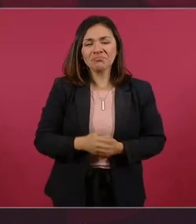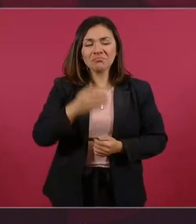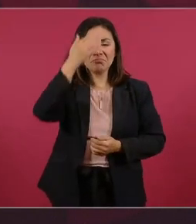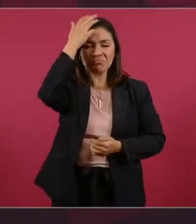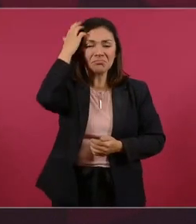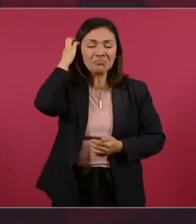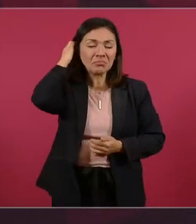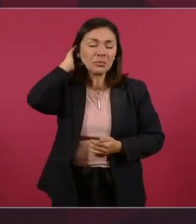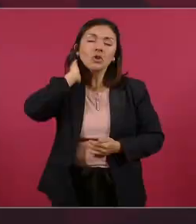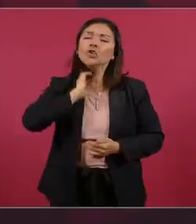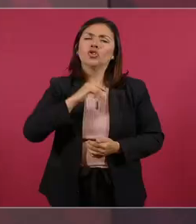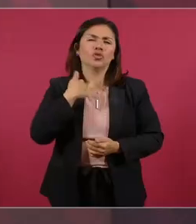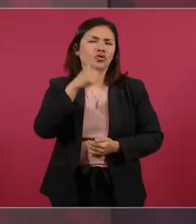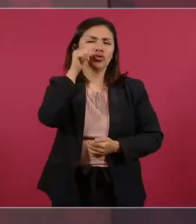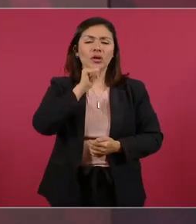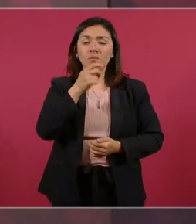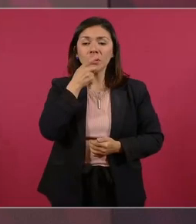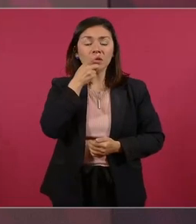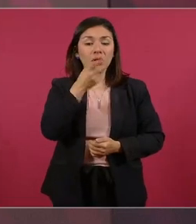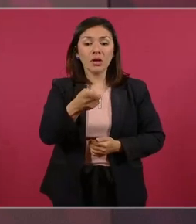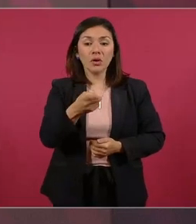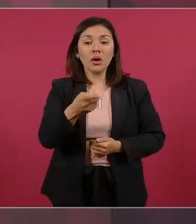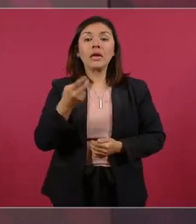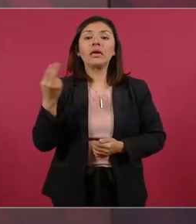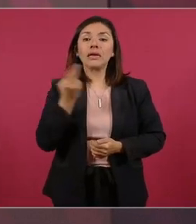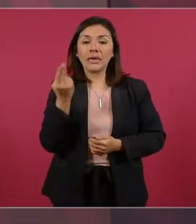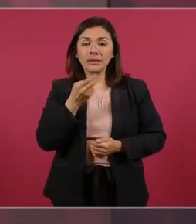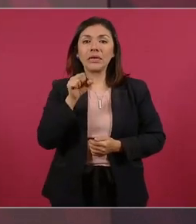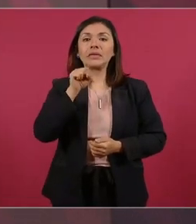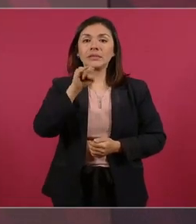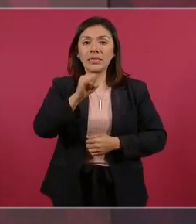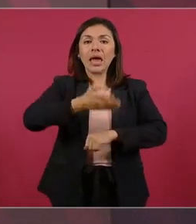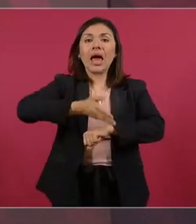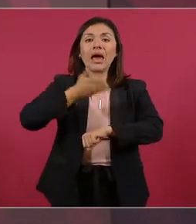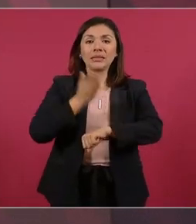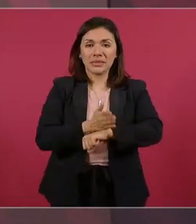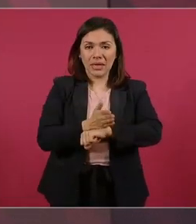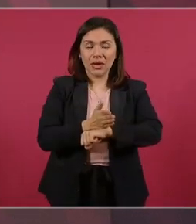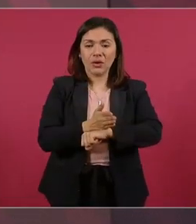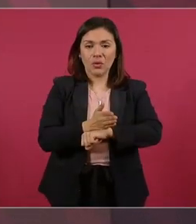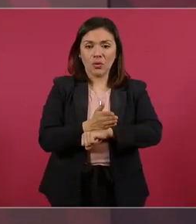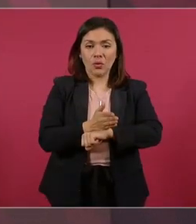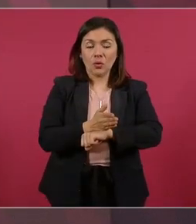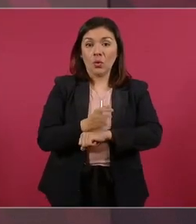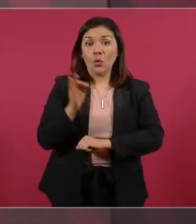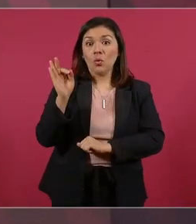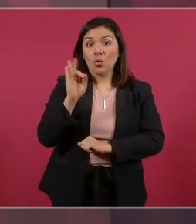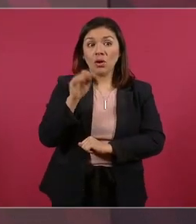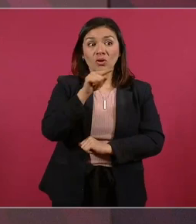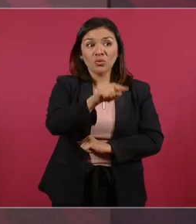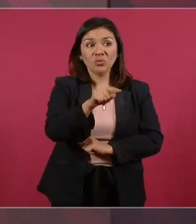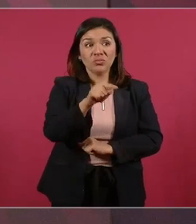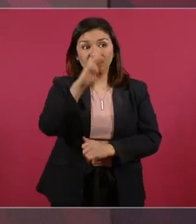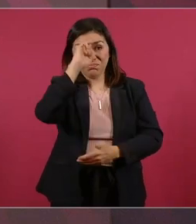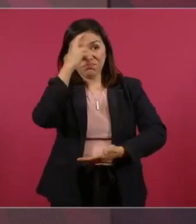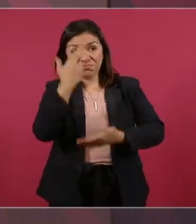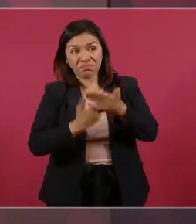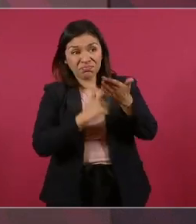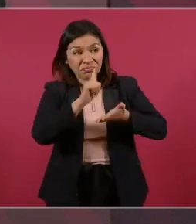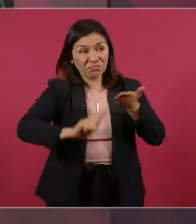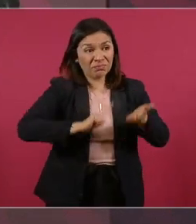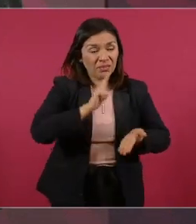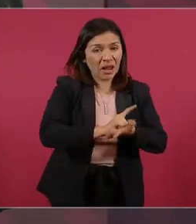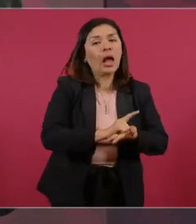Siempre sostengo que hay que castigar, ¿no?, a los que cometen delitos, pero